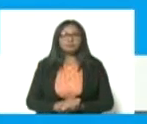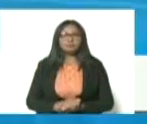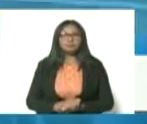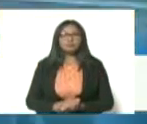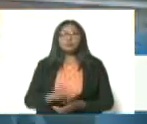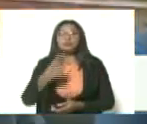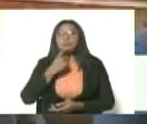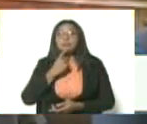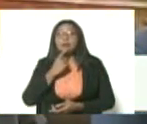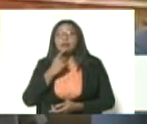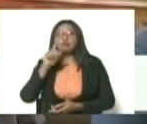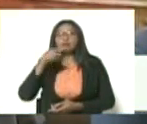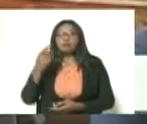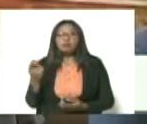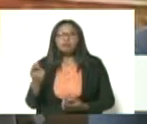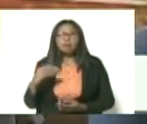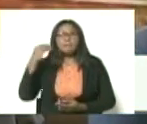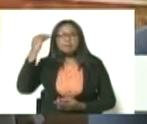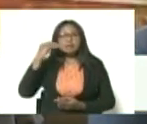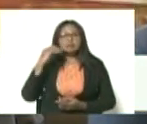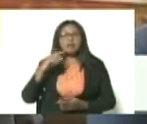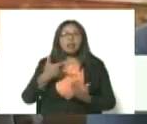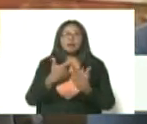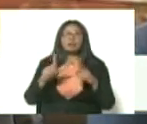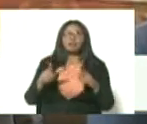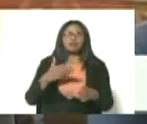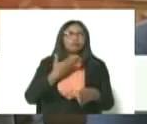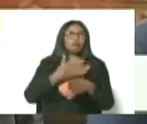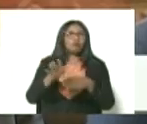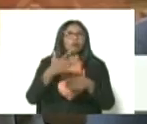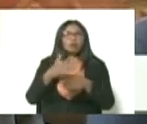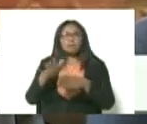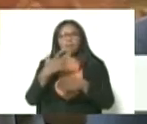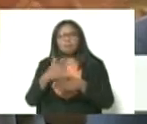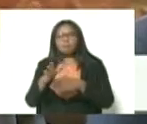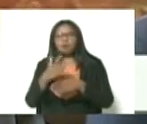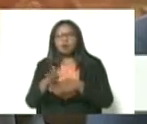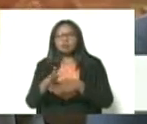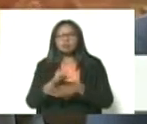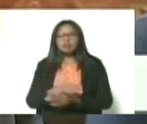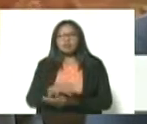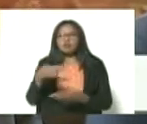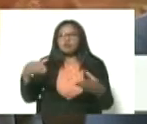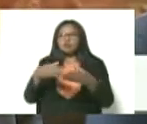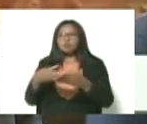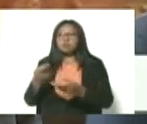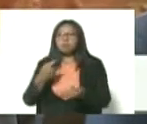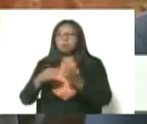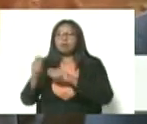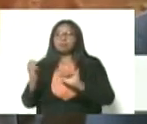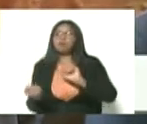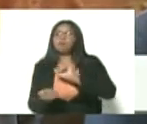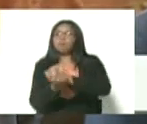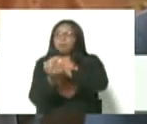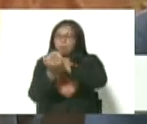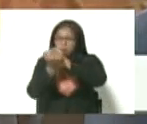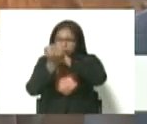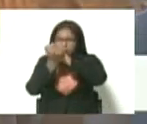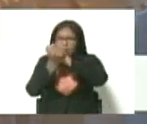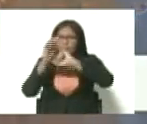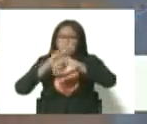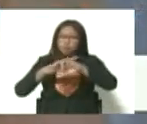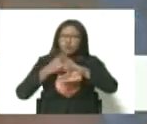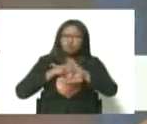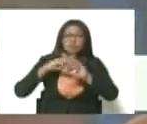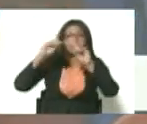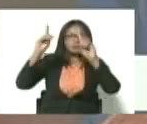es el pensamiento del libertador? No nos importa que Bonaparte venda a sus esclavos, si estamos